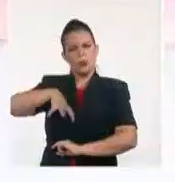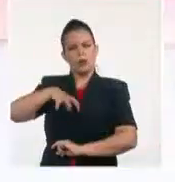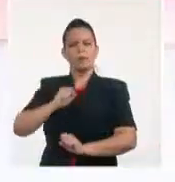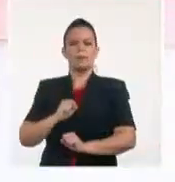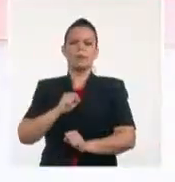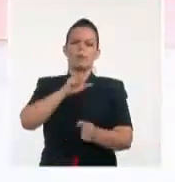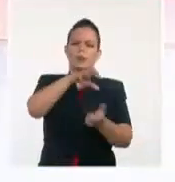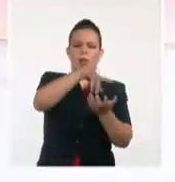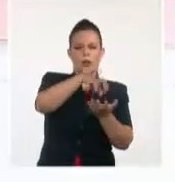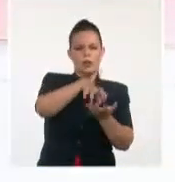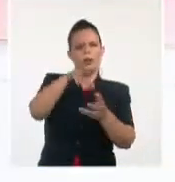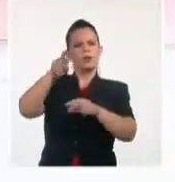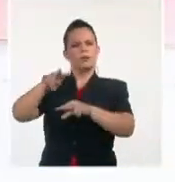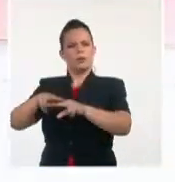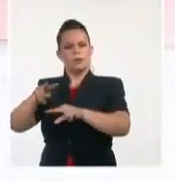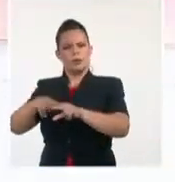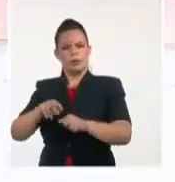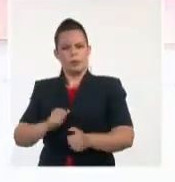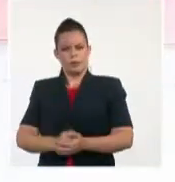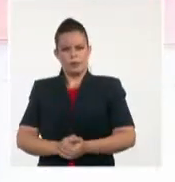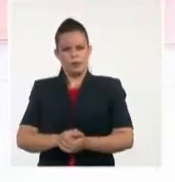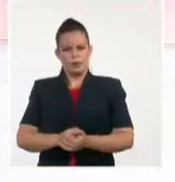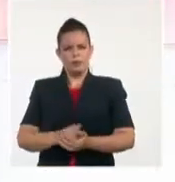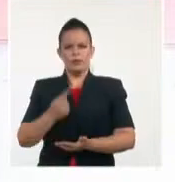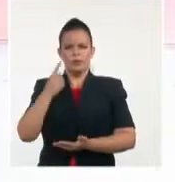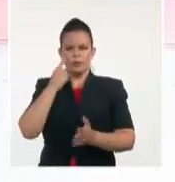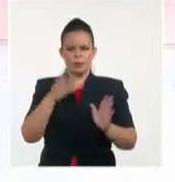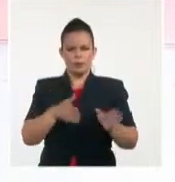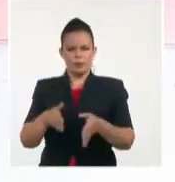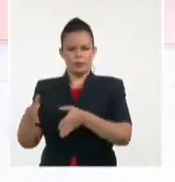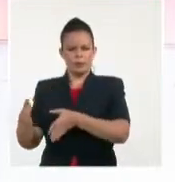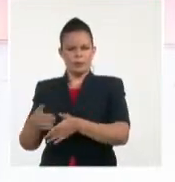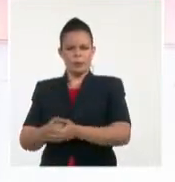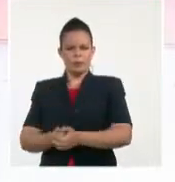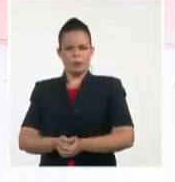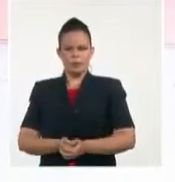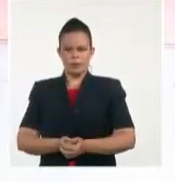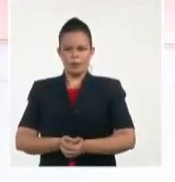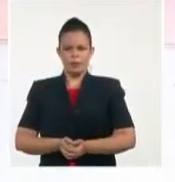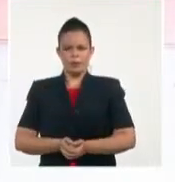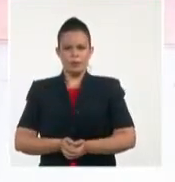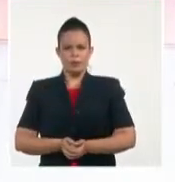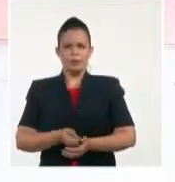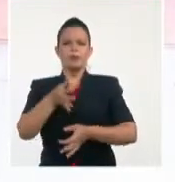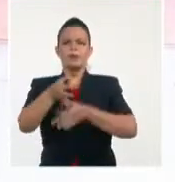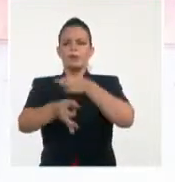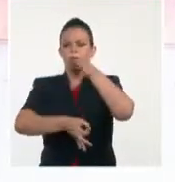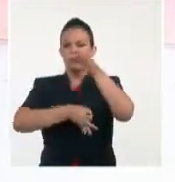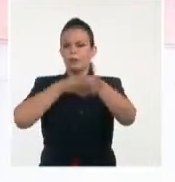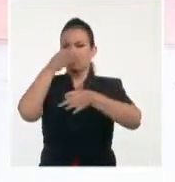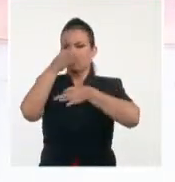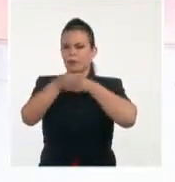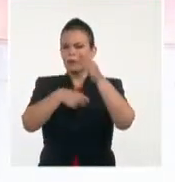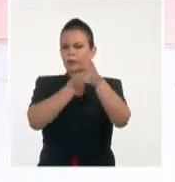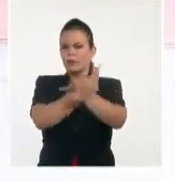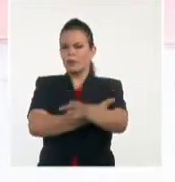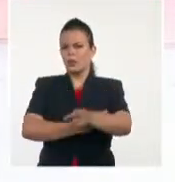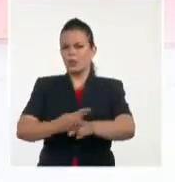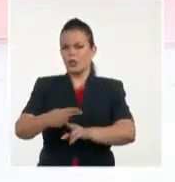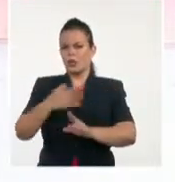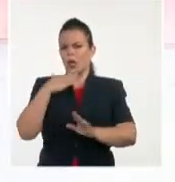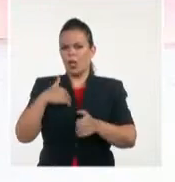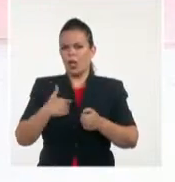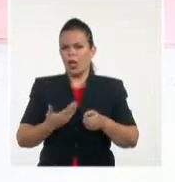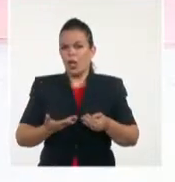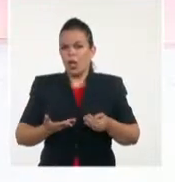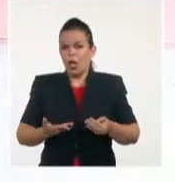bien, vamos a ver la próxima. Esta es la historia resumida de lo